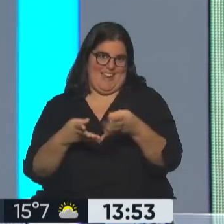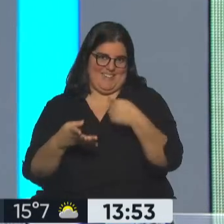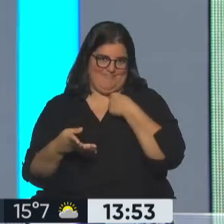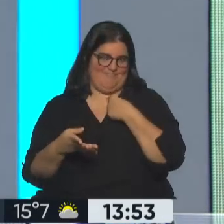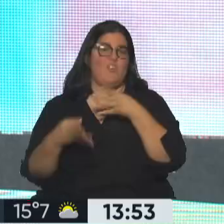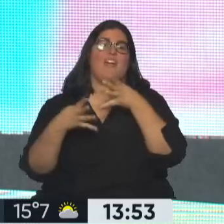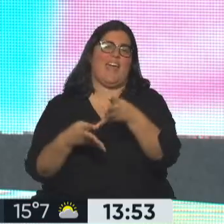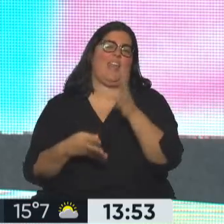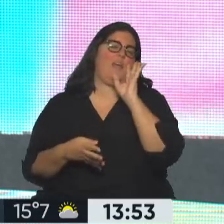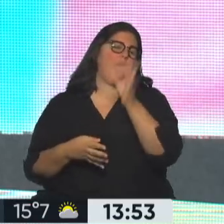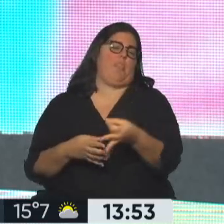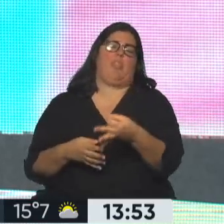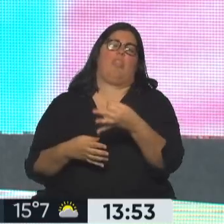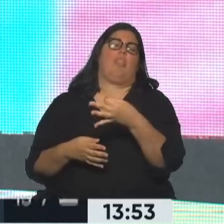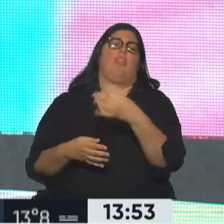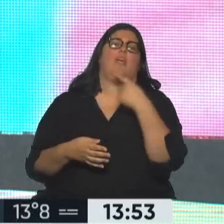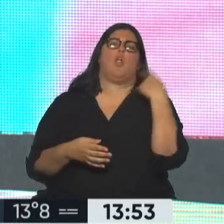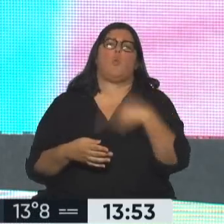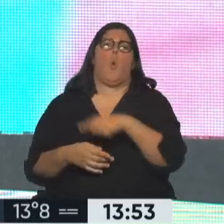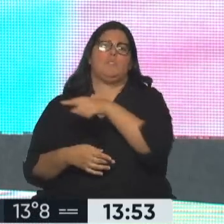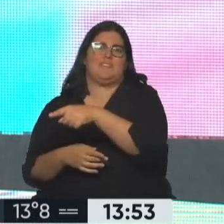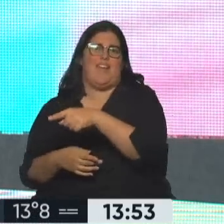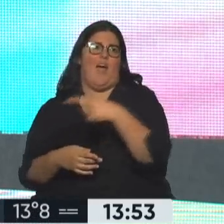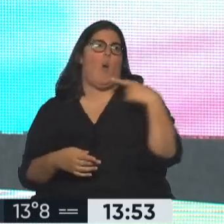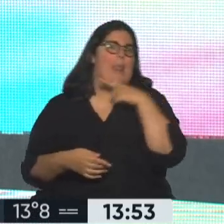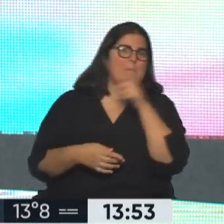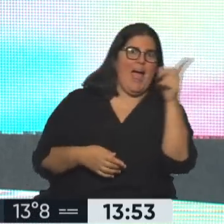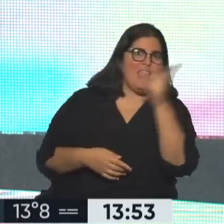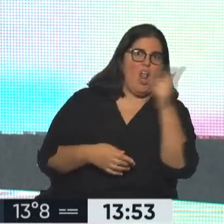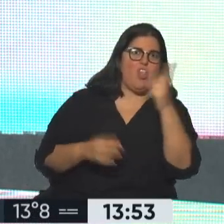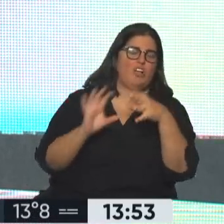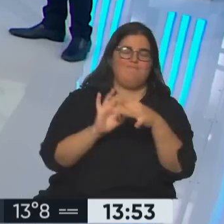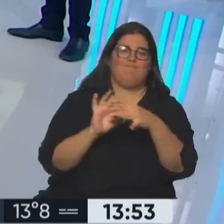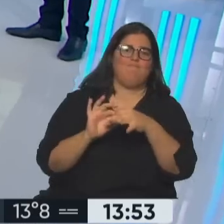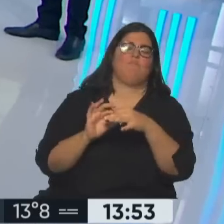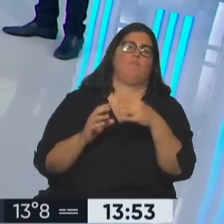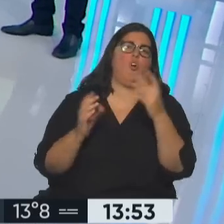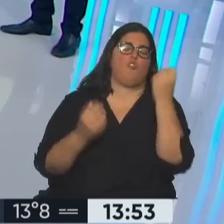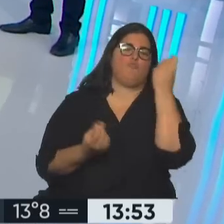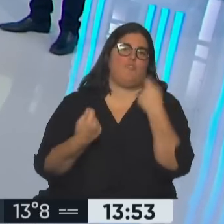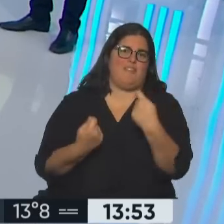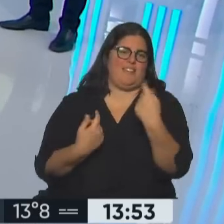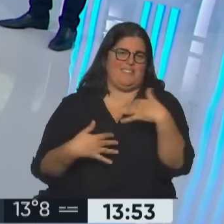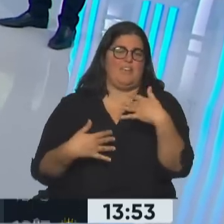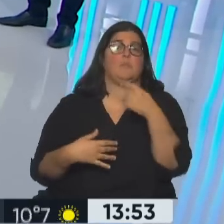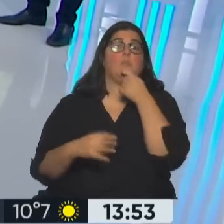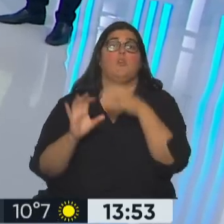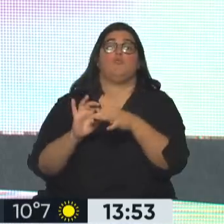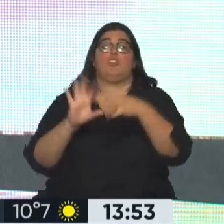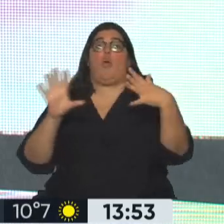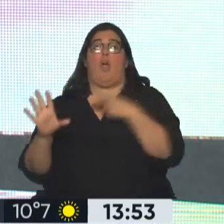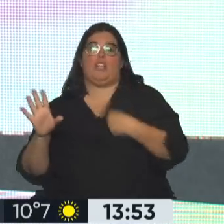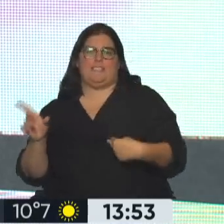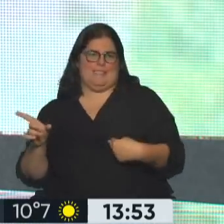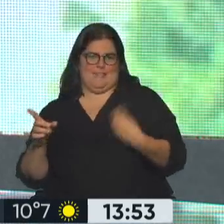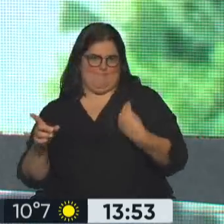la interdependencia con Rusia, preguntarle si no Alemania, imagínate lo que sería romperla con China. Interesante porque